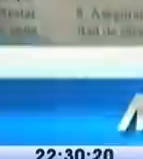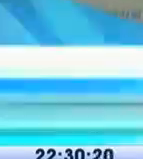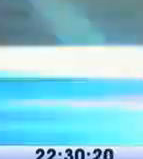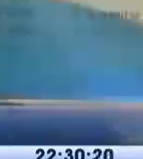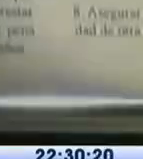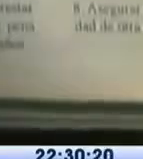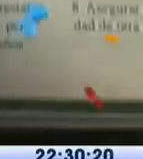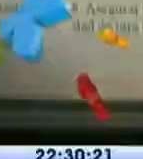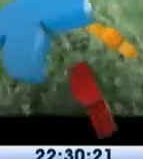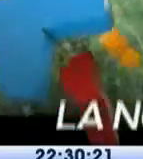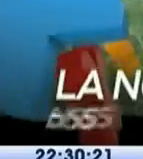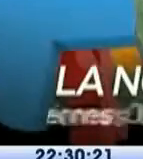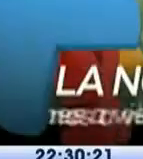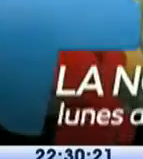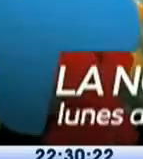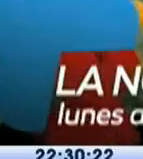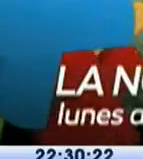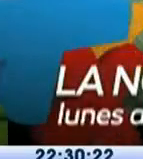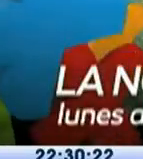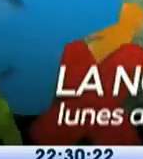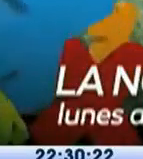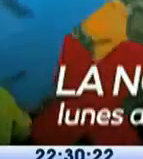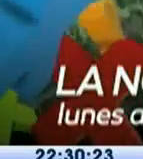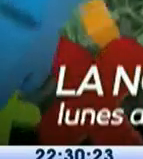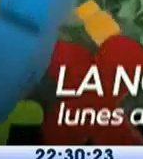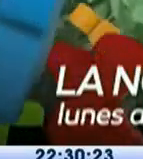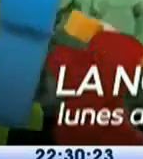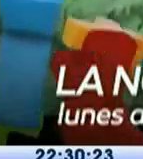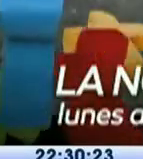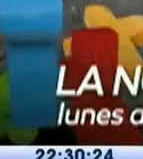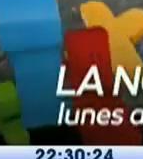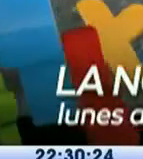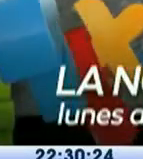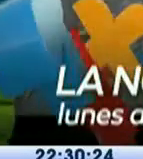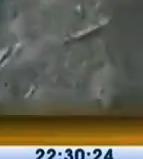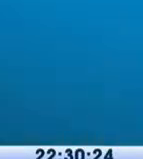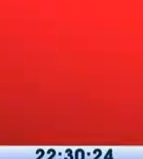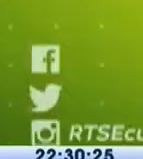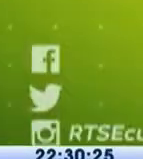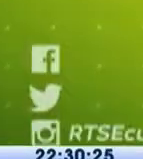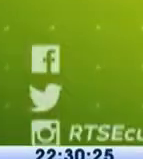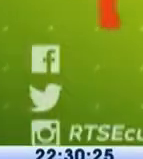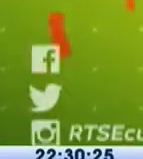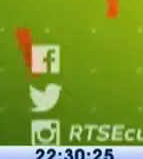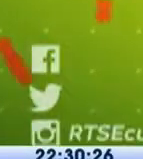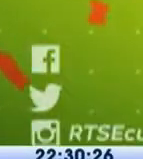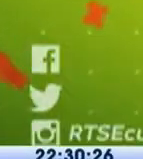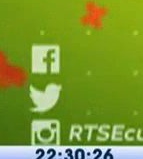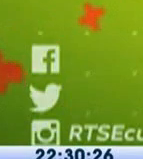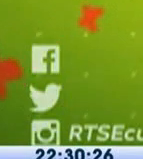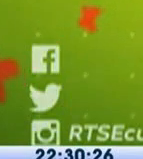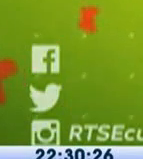Integral Penal? Tenemos un informe completo.